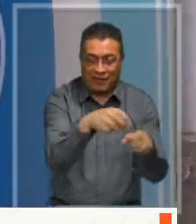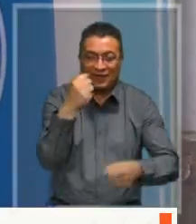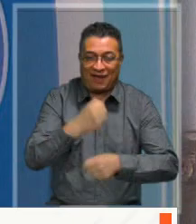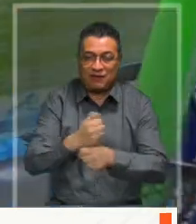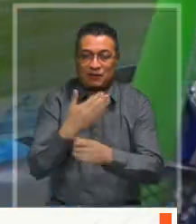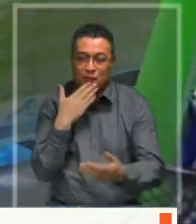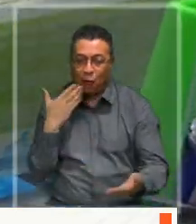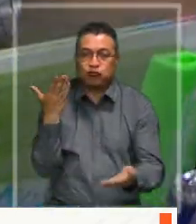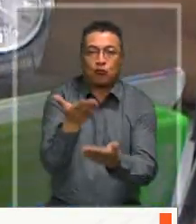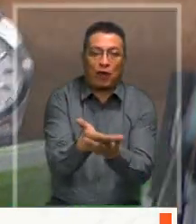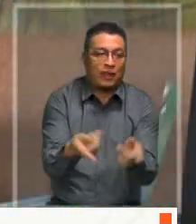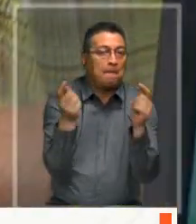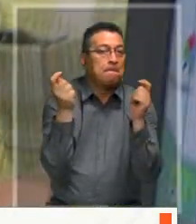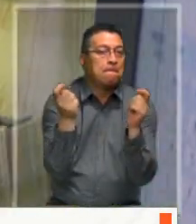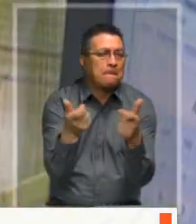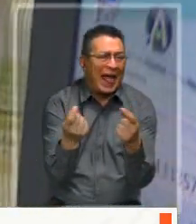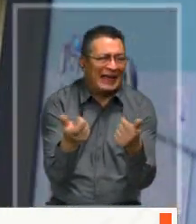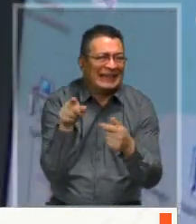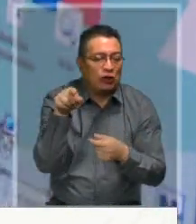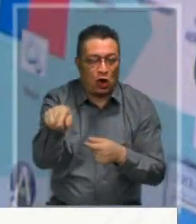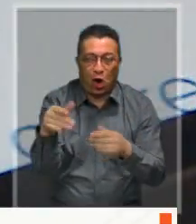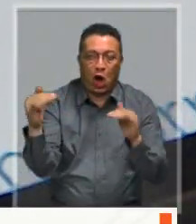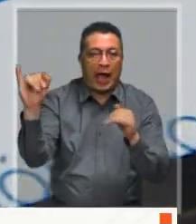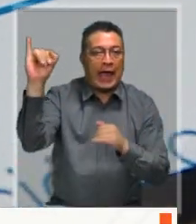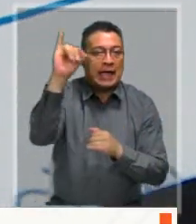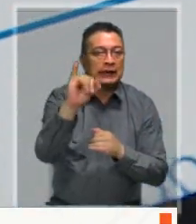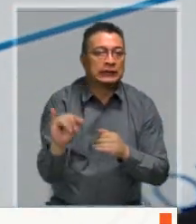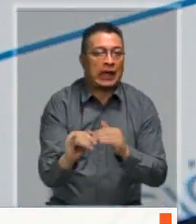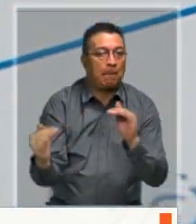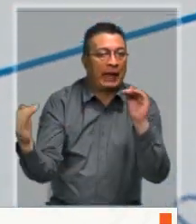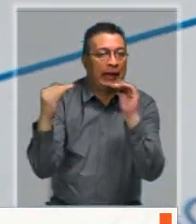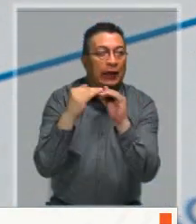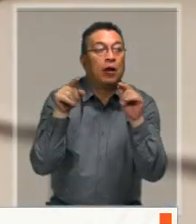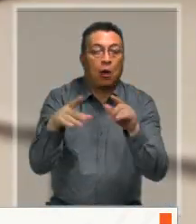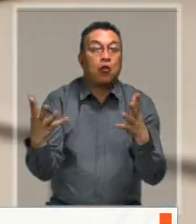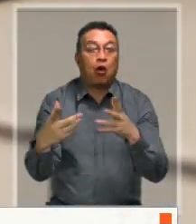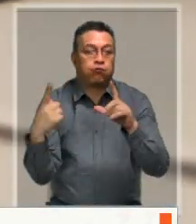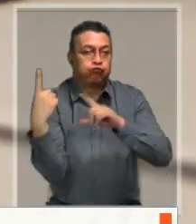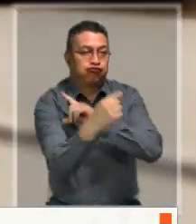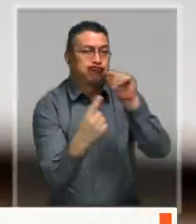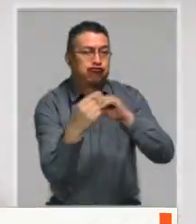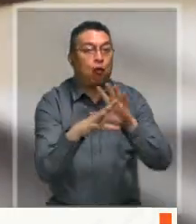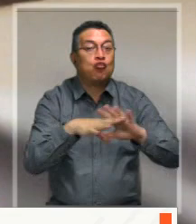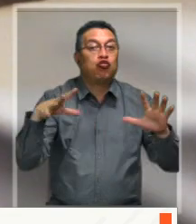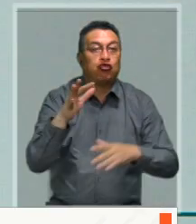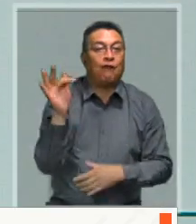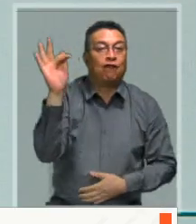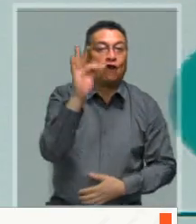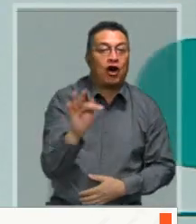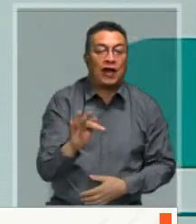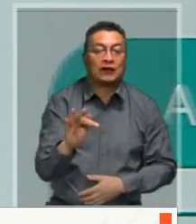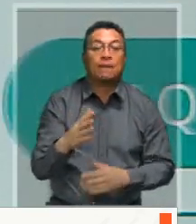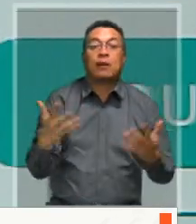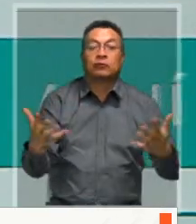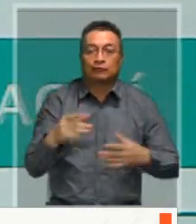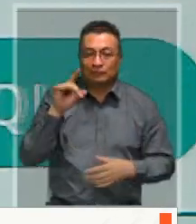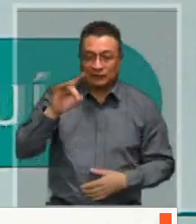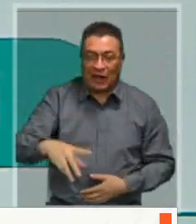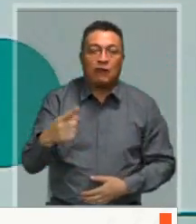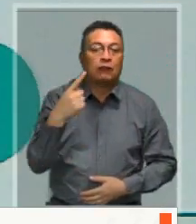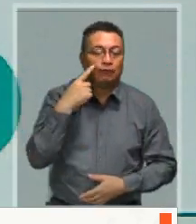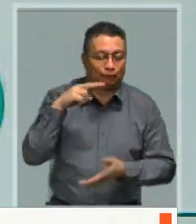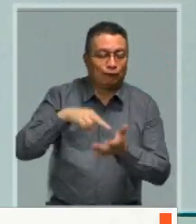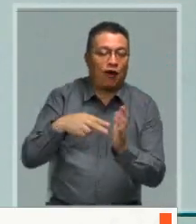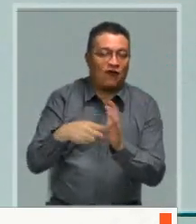opción similar a la que hoy entregan las ISAPRES. Eso por el éxodo masivo de afiliados a FONASA, todos por la ya conocida crisis